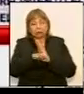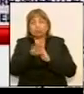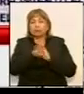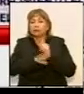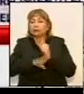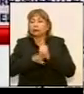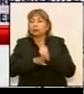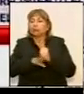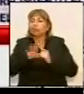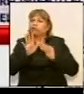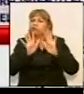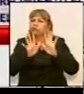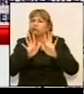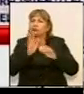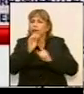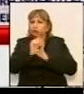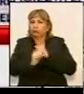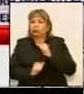de los últimos 10 años.